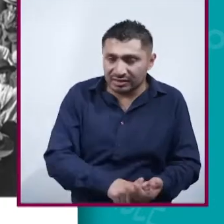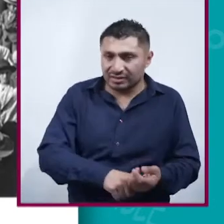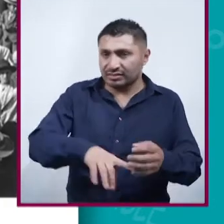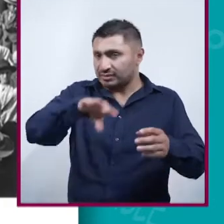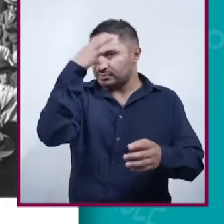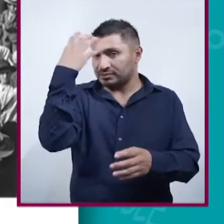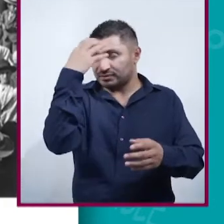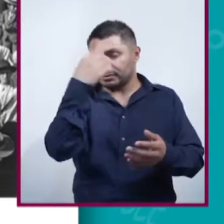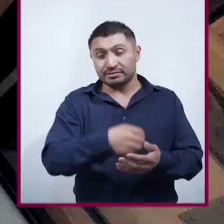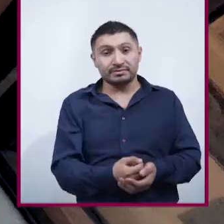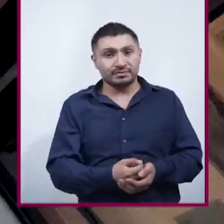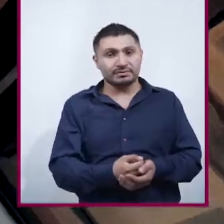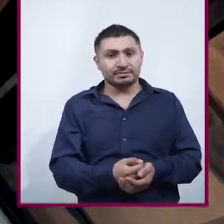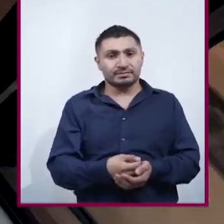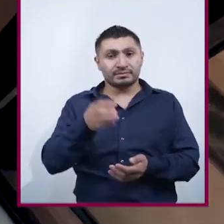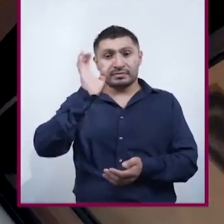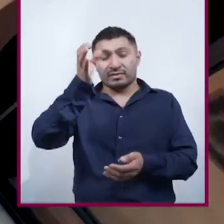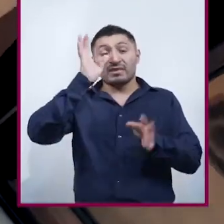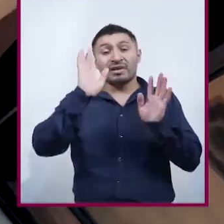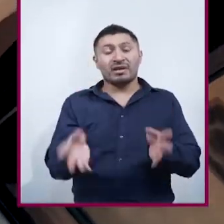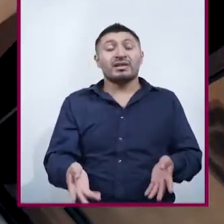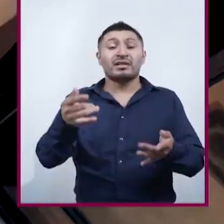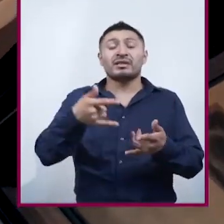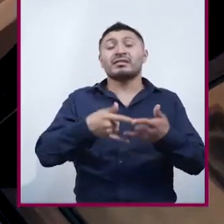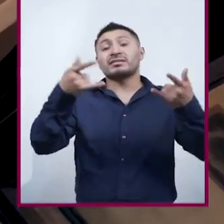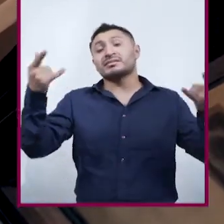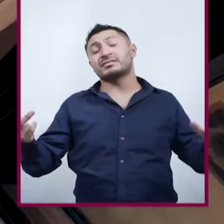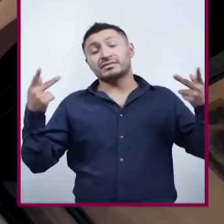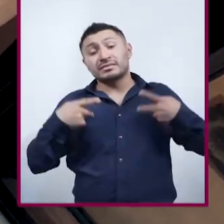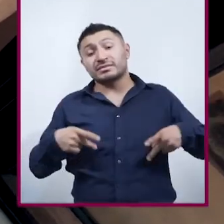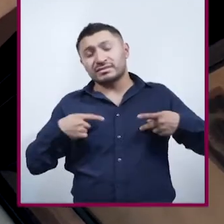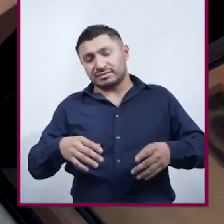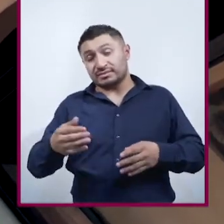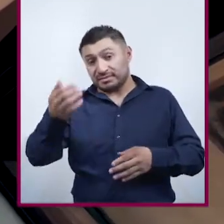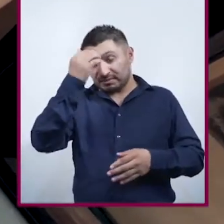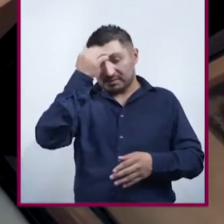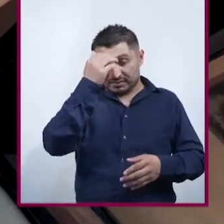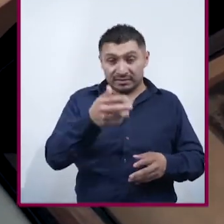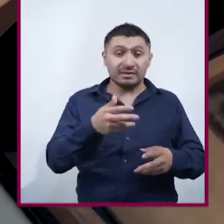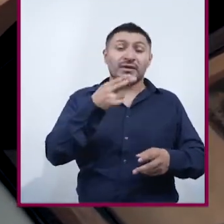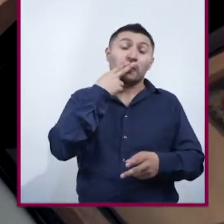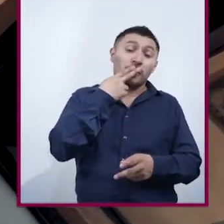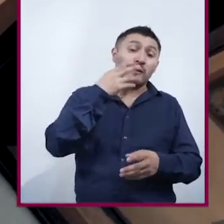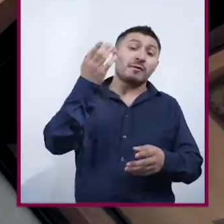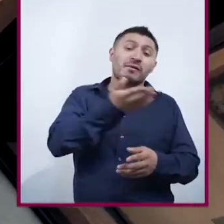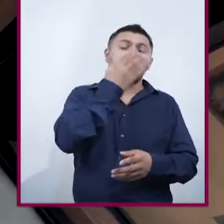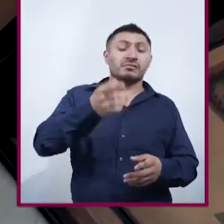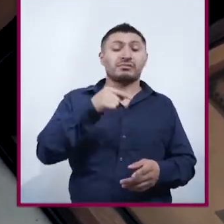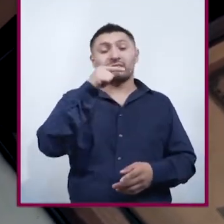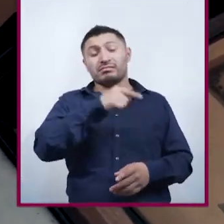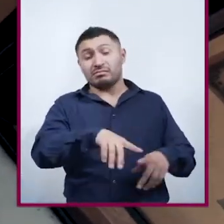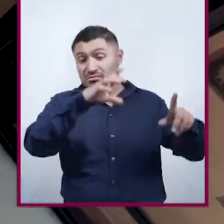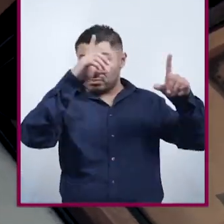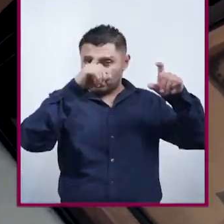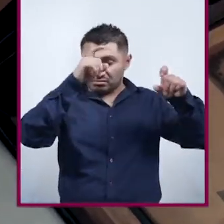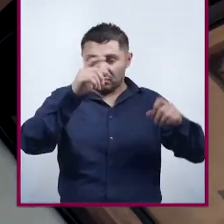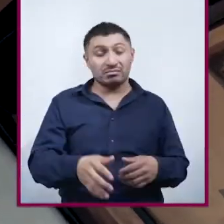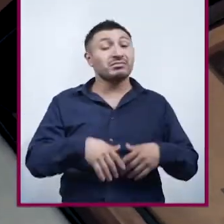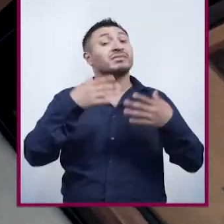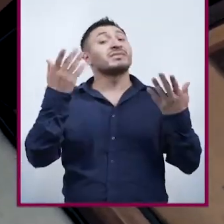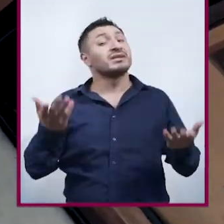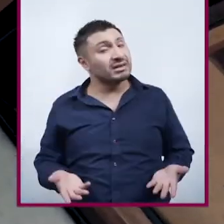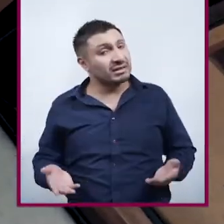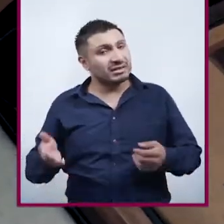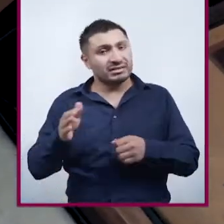su fotografía. Una vez que la o el historiador haya tenido un acercamiento con los usos y costumbres del fotógrafo,